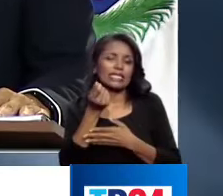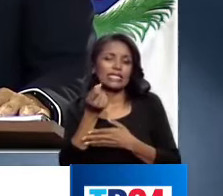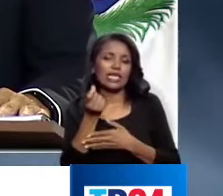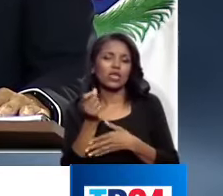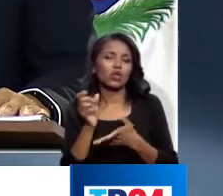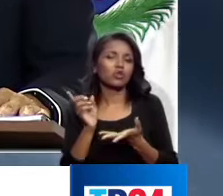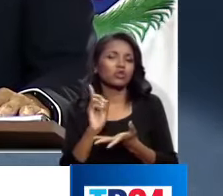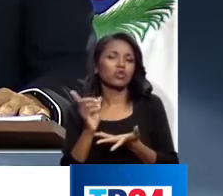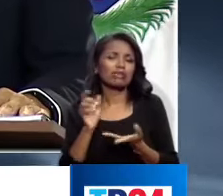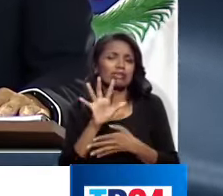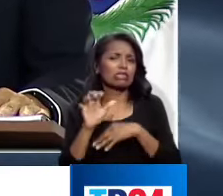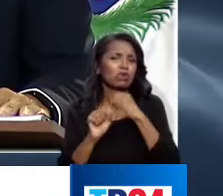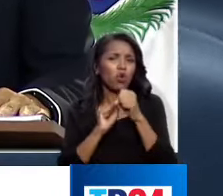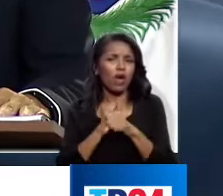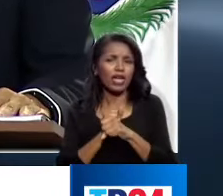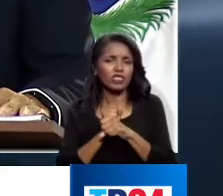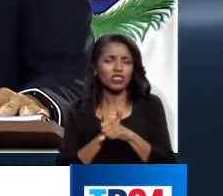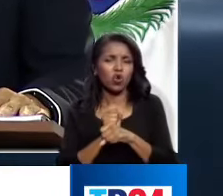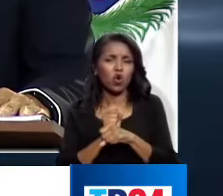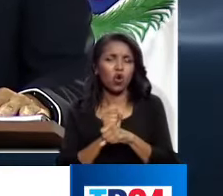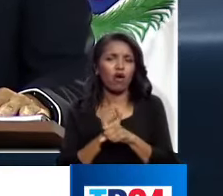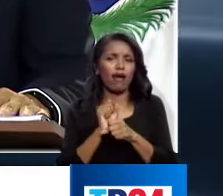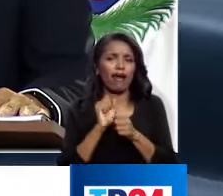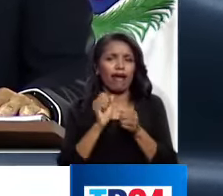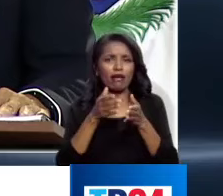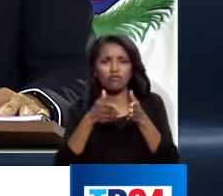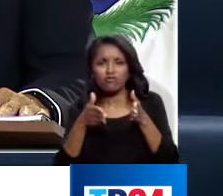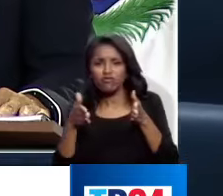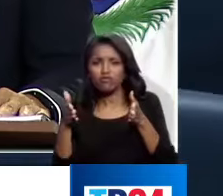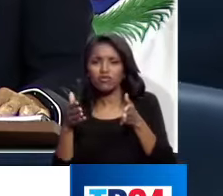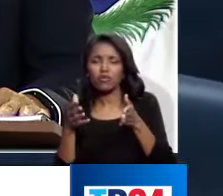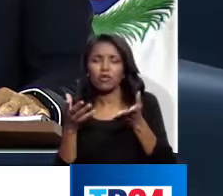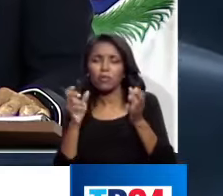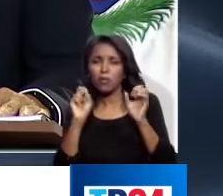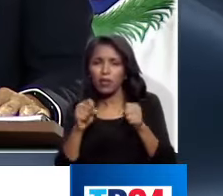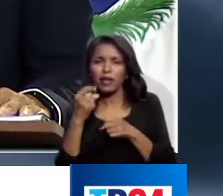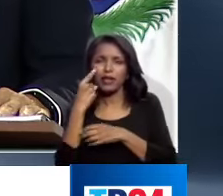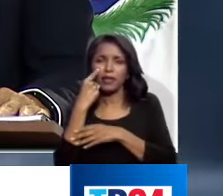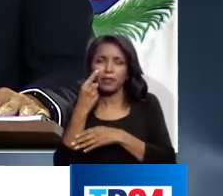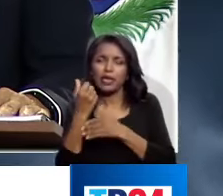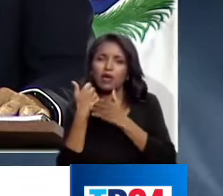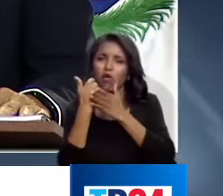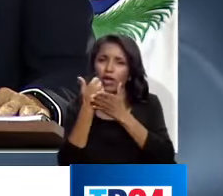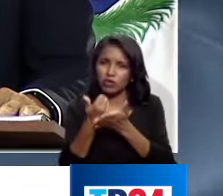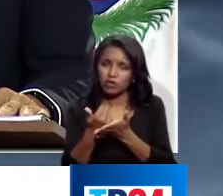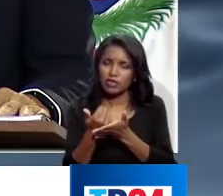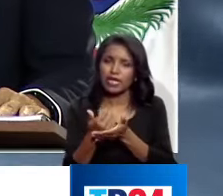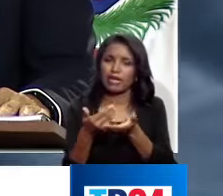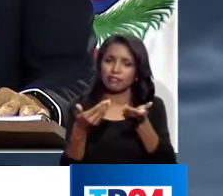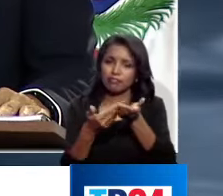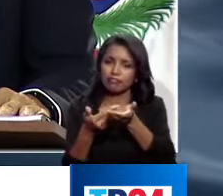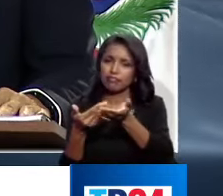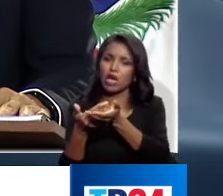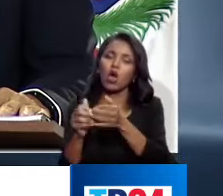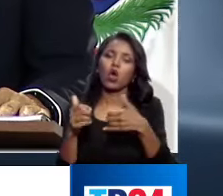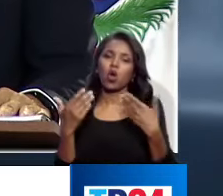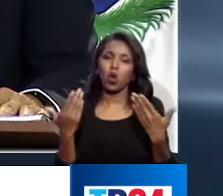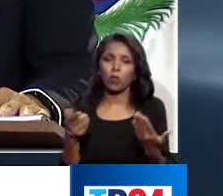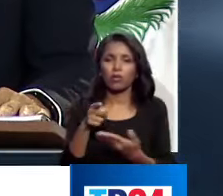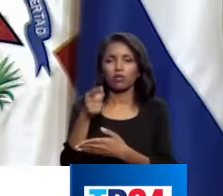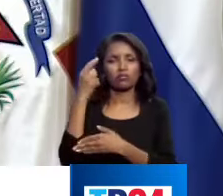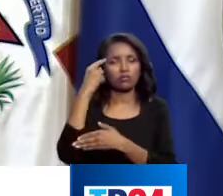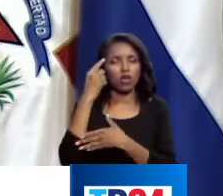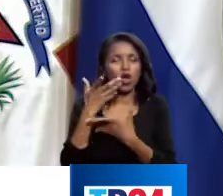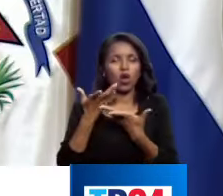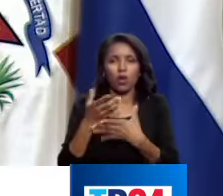los 5 años? ¿En qué momento se va a cristalizar esta necesidad que tanto requiere la comunidad a